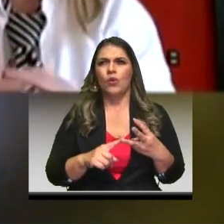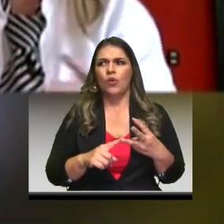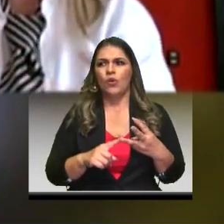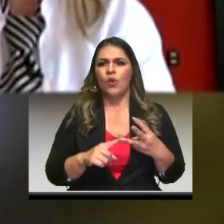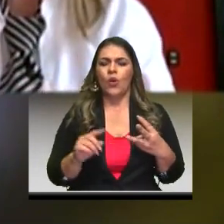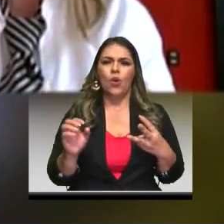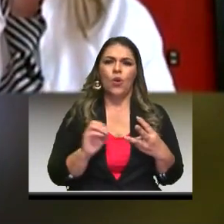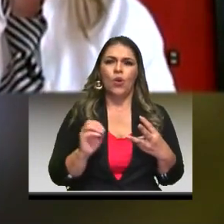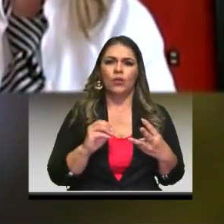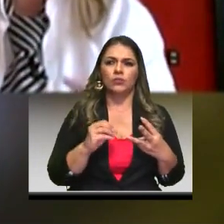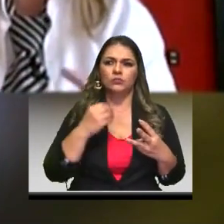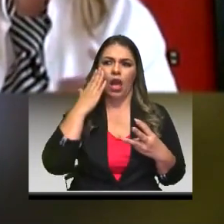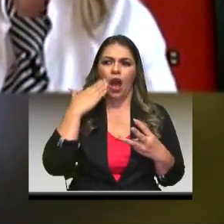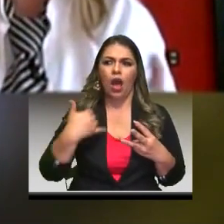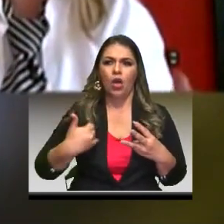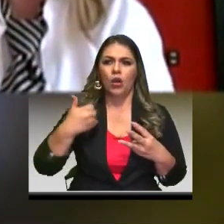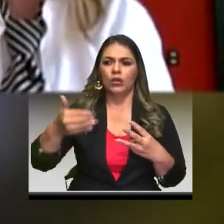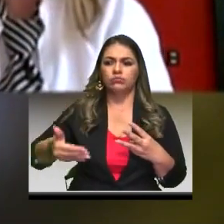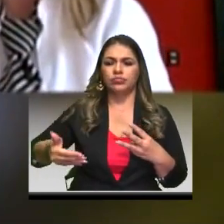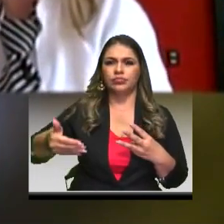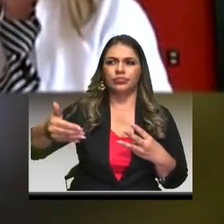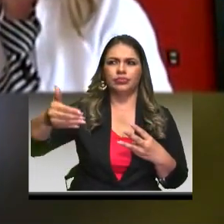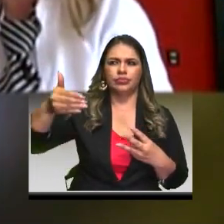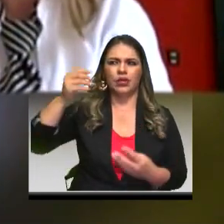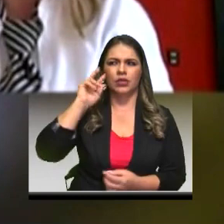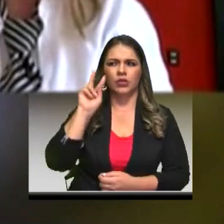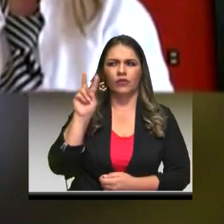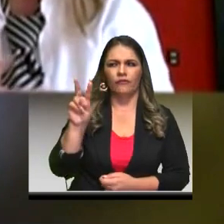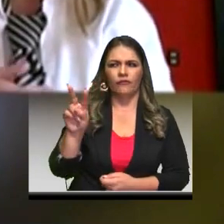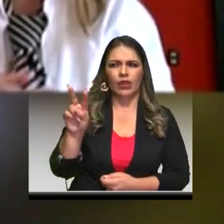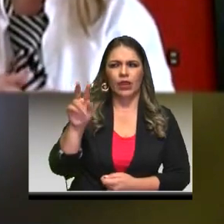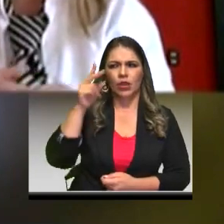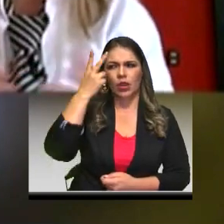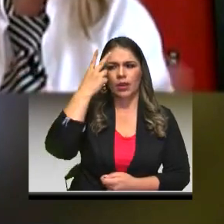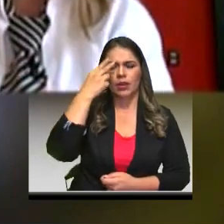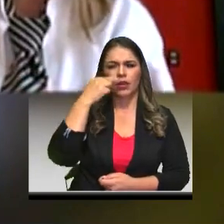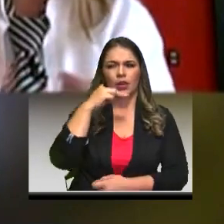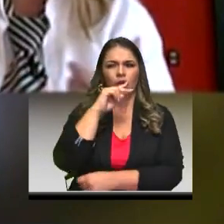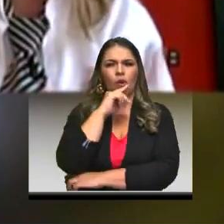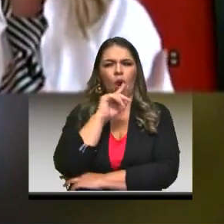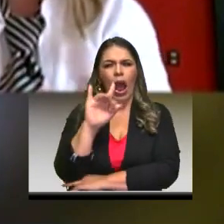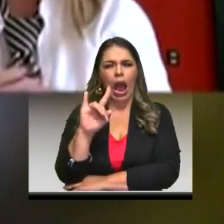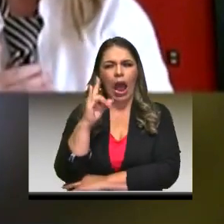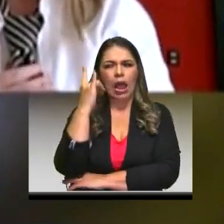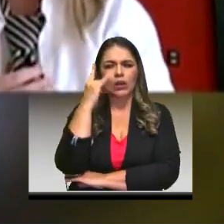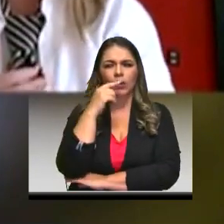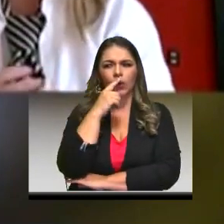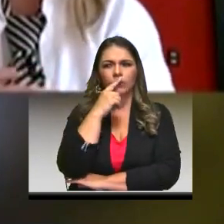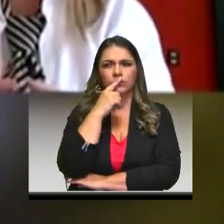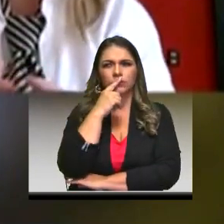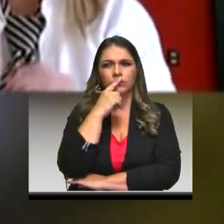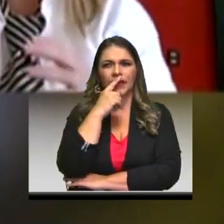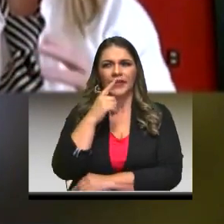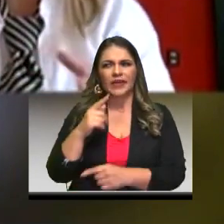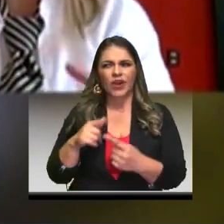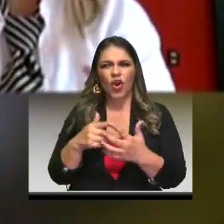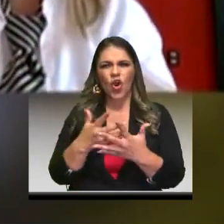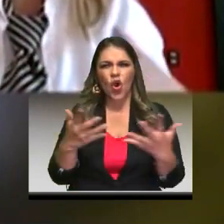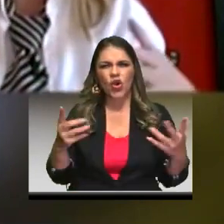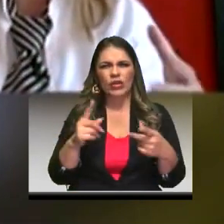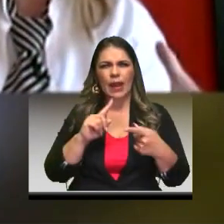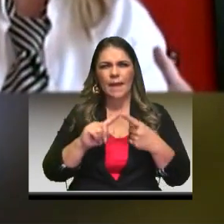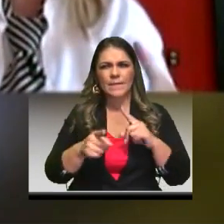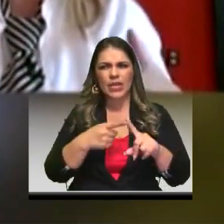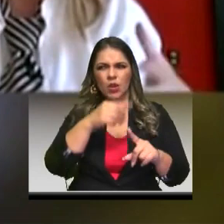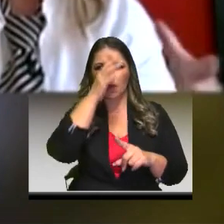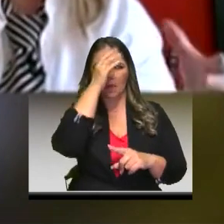ejemplo, o ya en la adolescencia, si tú empiezas a notar que tus hijos o tu hija o tu hijo anda metido con